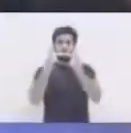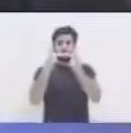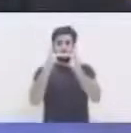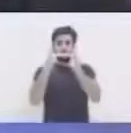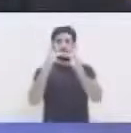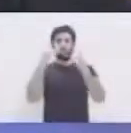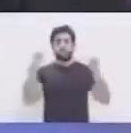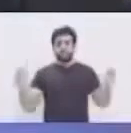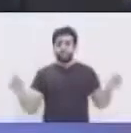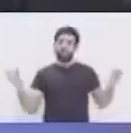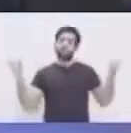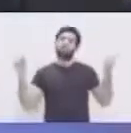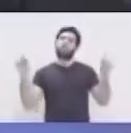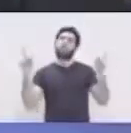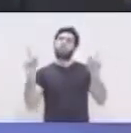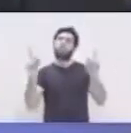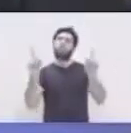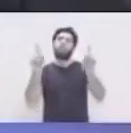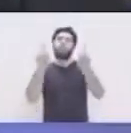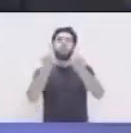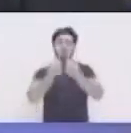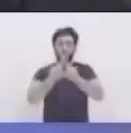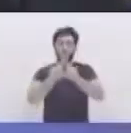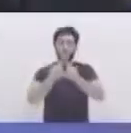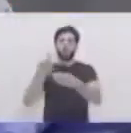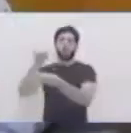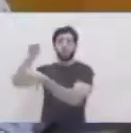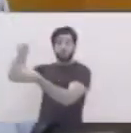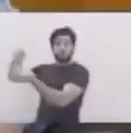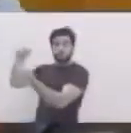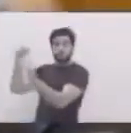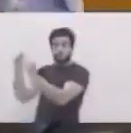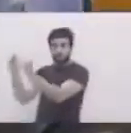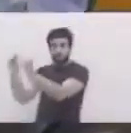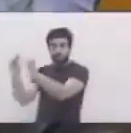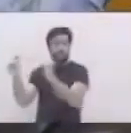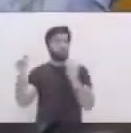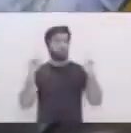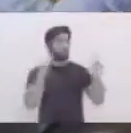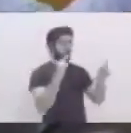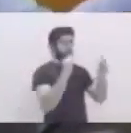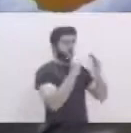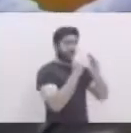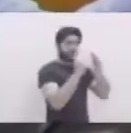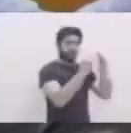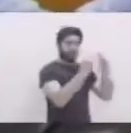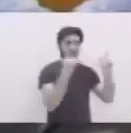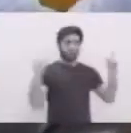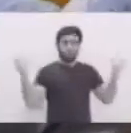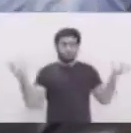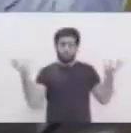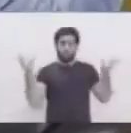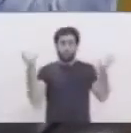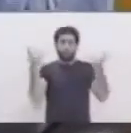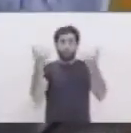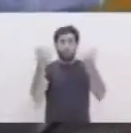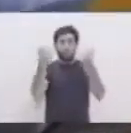río. Y que ahí, en ese puente, las familias de allá puedan venir con las familias de acá. Y se junten en ese